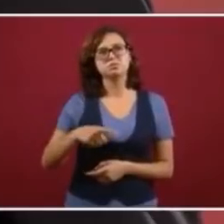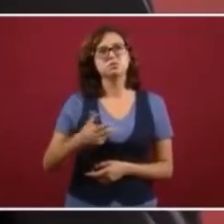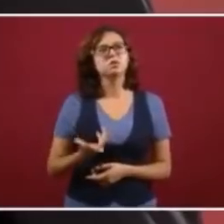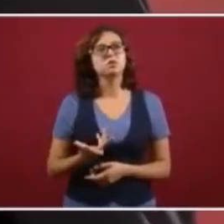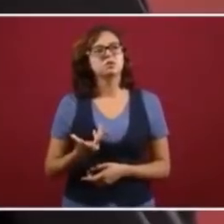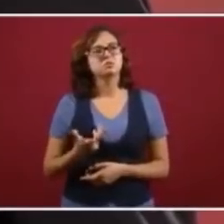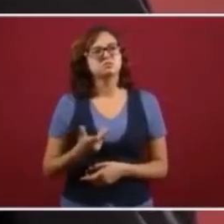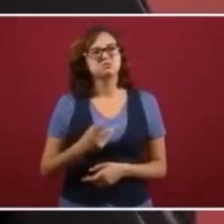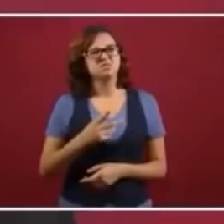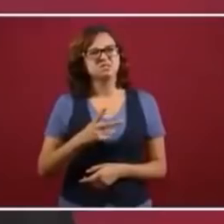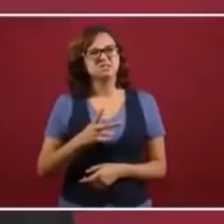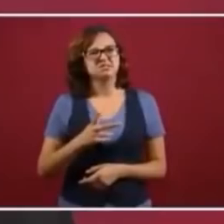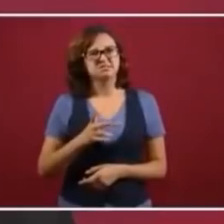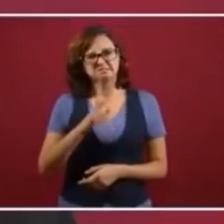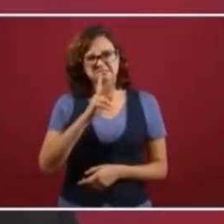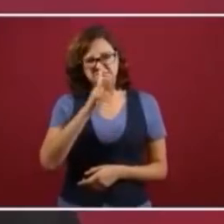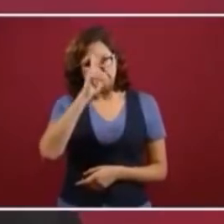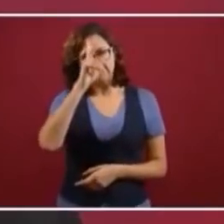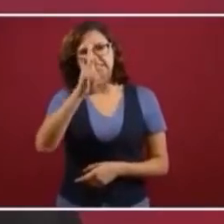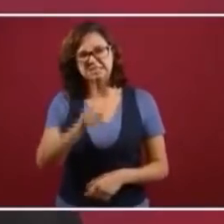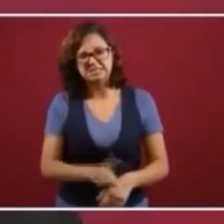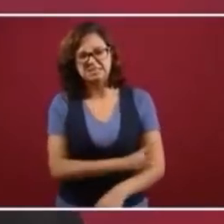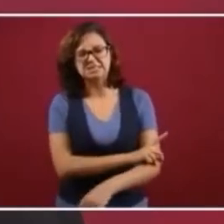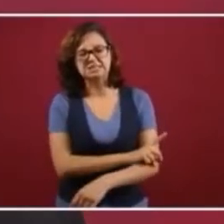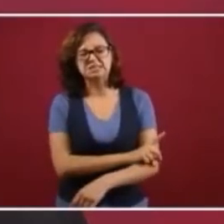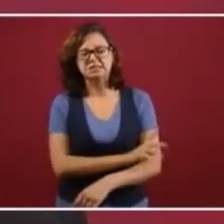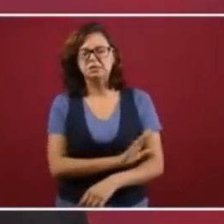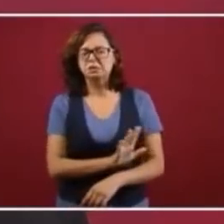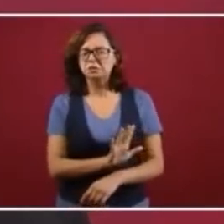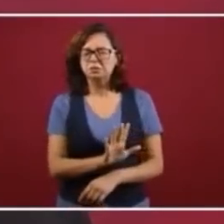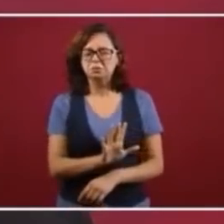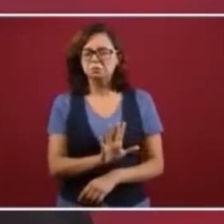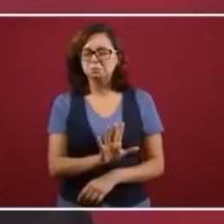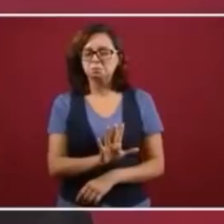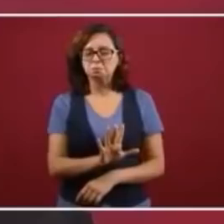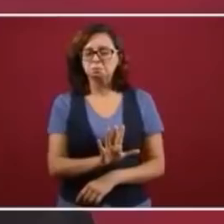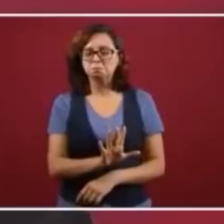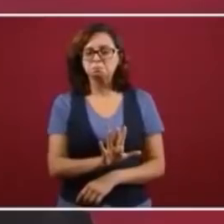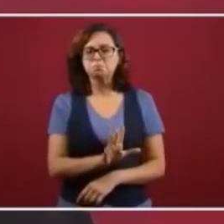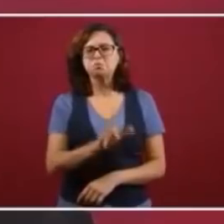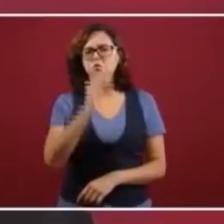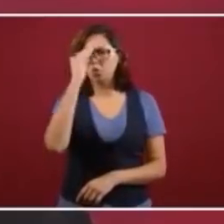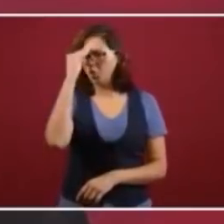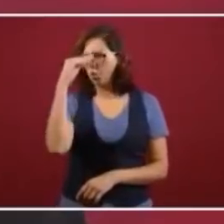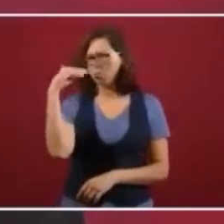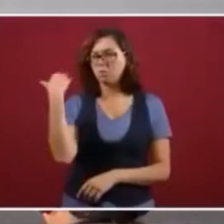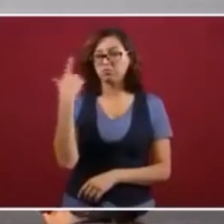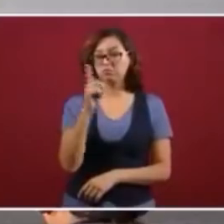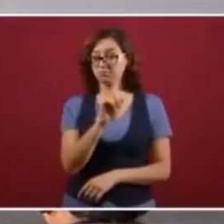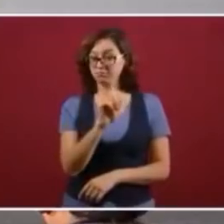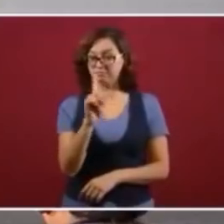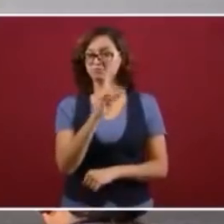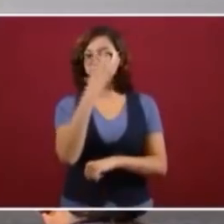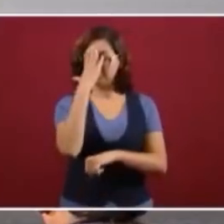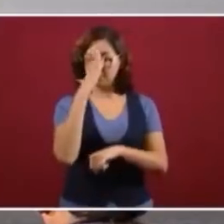Por eso yo digo, no olvidar, pero sí perdonar.